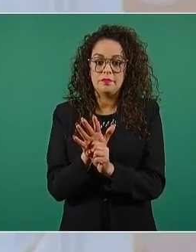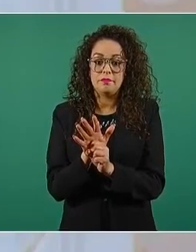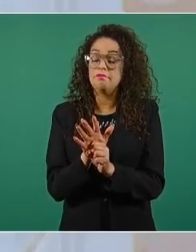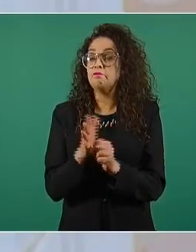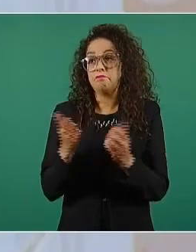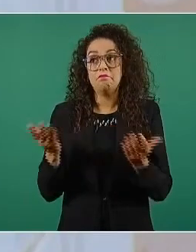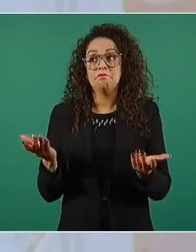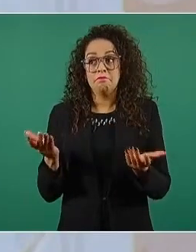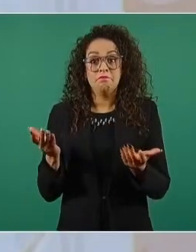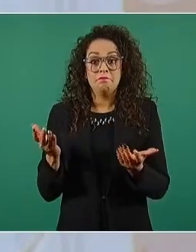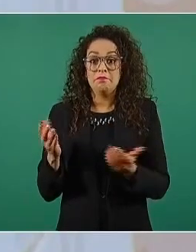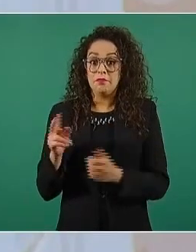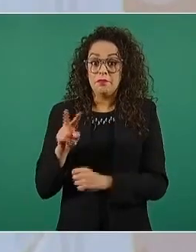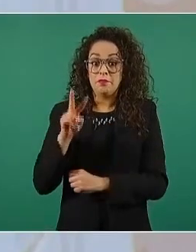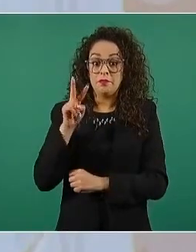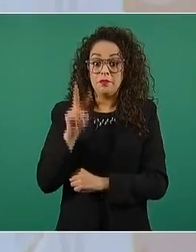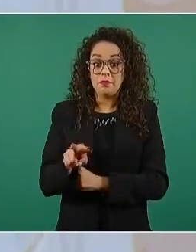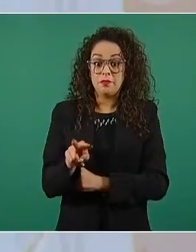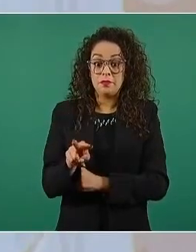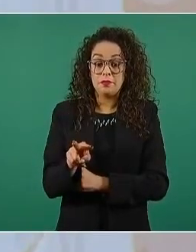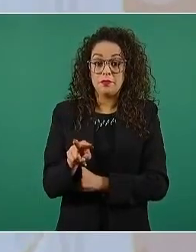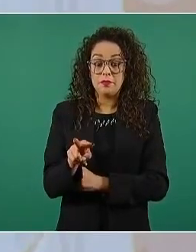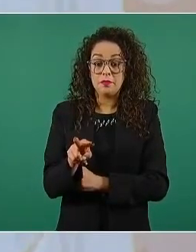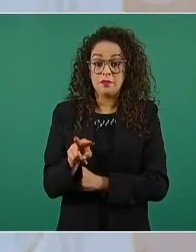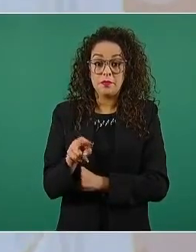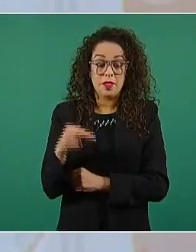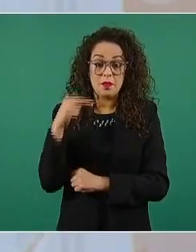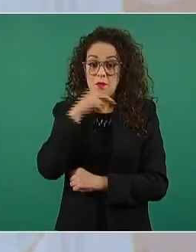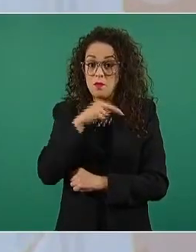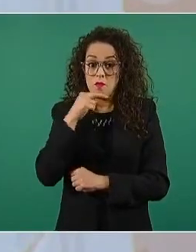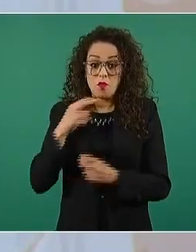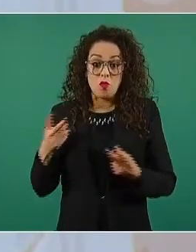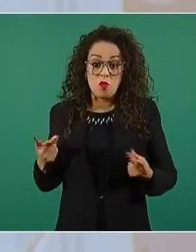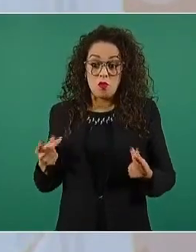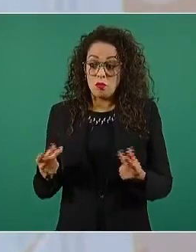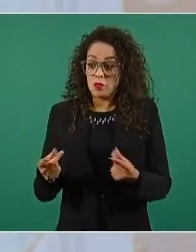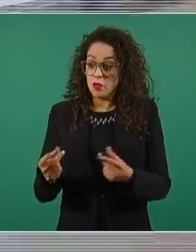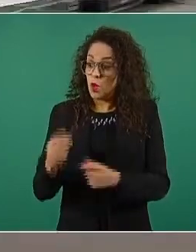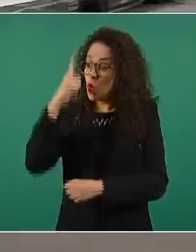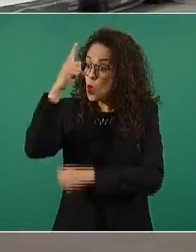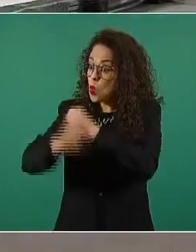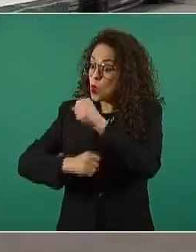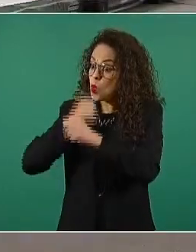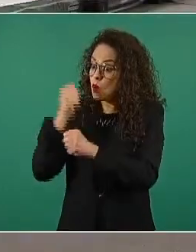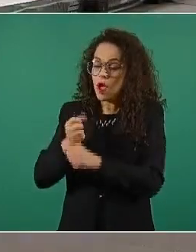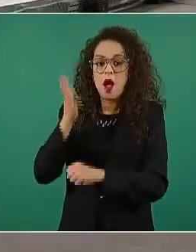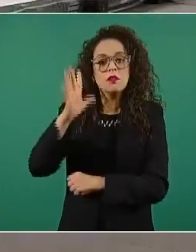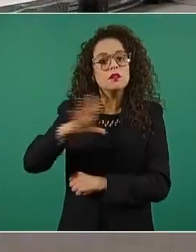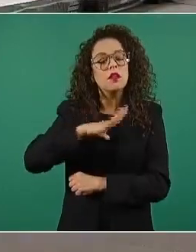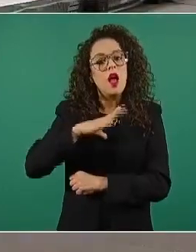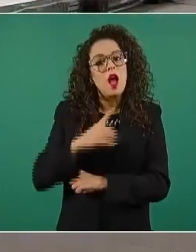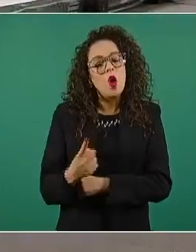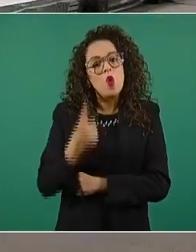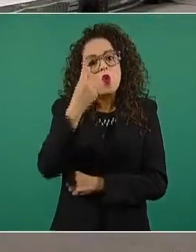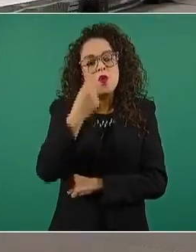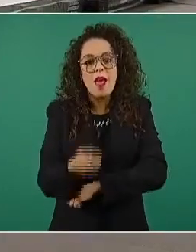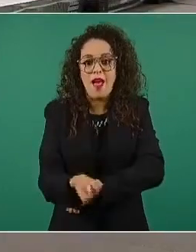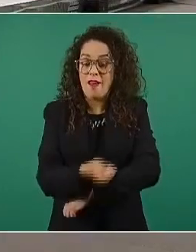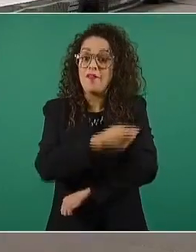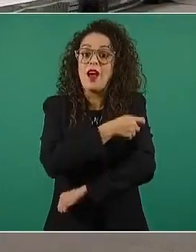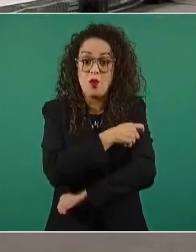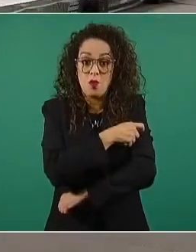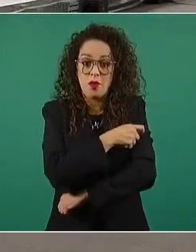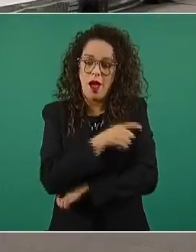se contó con una vacuna Y en el caso de